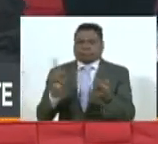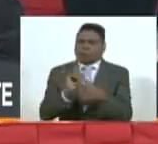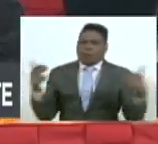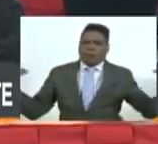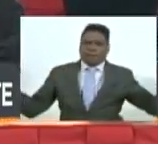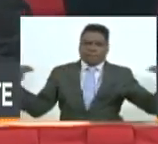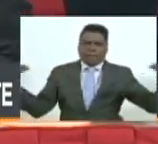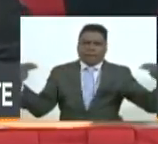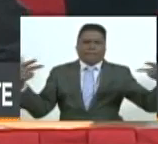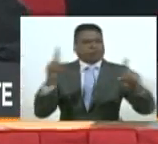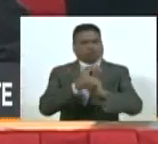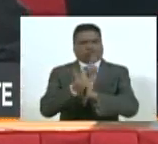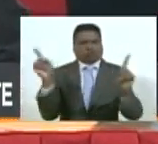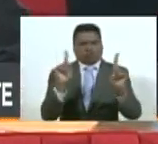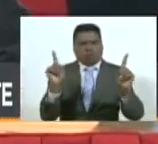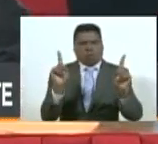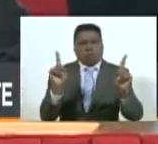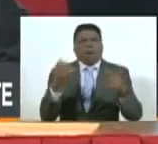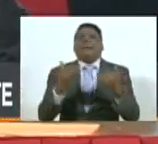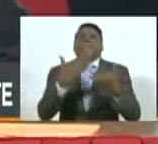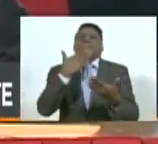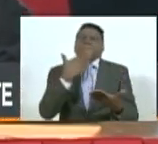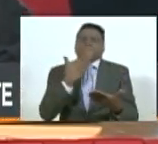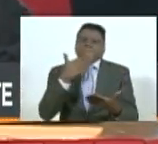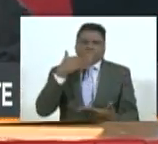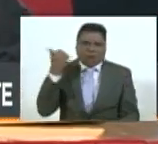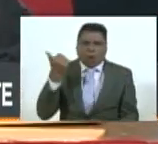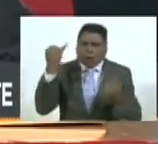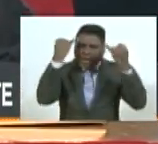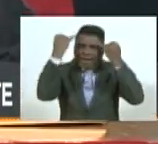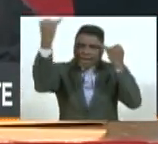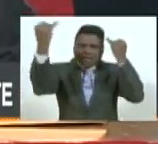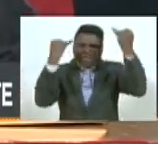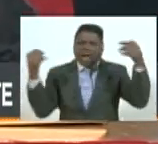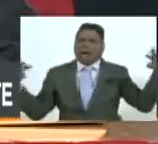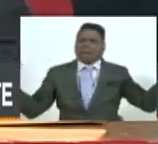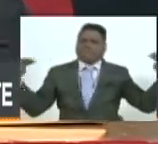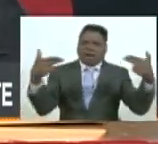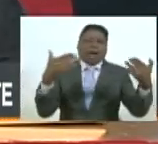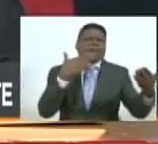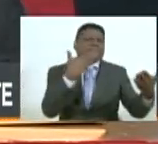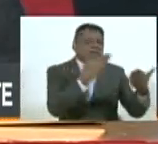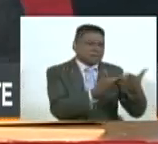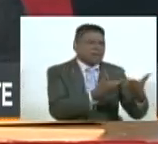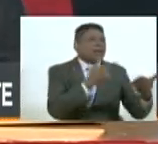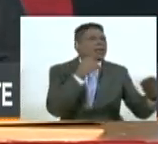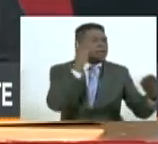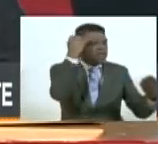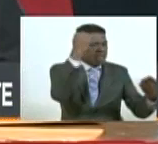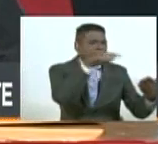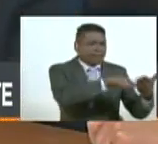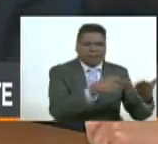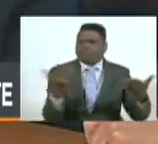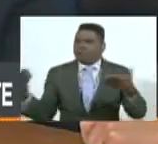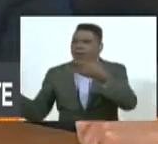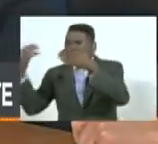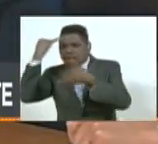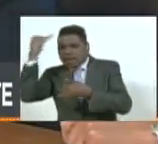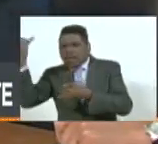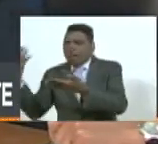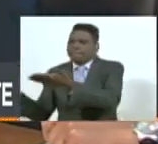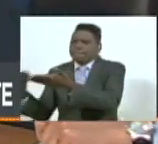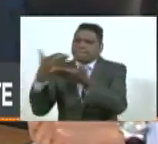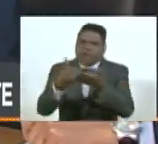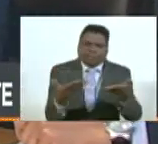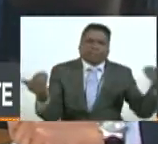de ideas. Es lo que el presidente ha propuesto, ¿no? Quedará a responsabilidad de la dirección de la Mesa